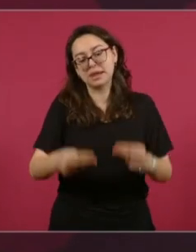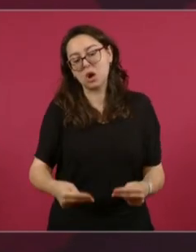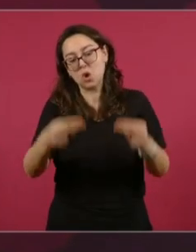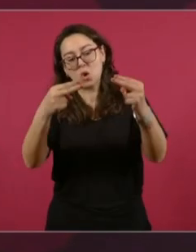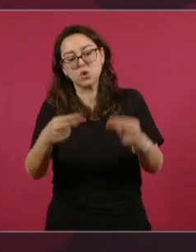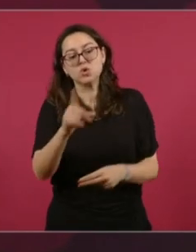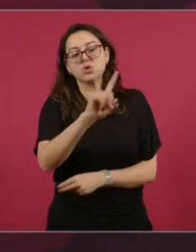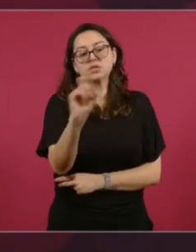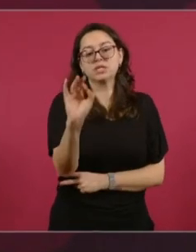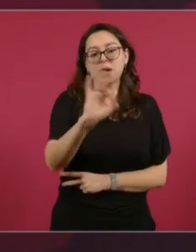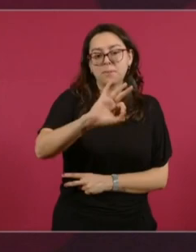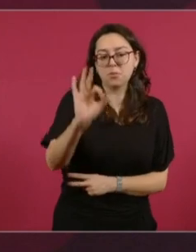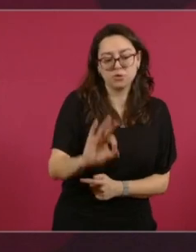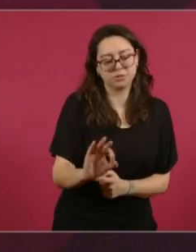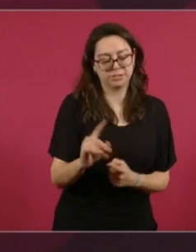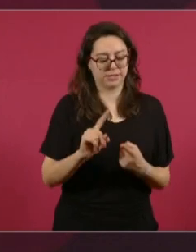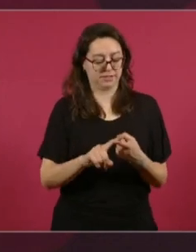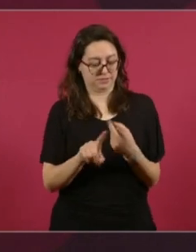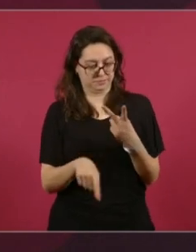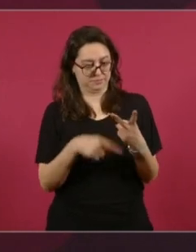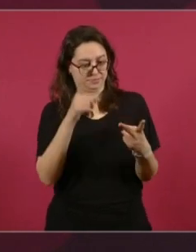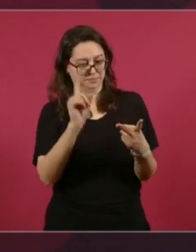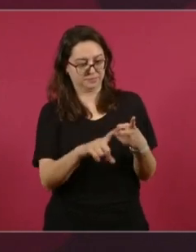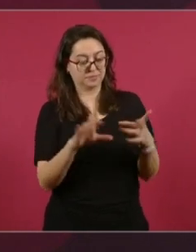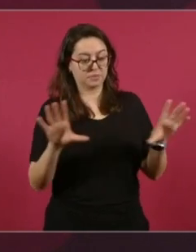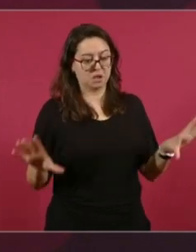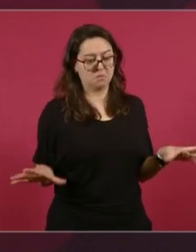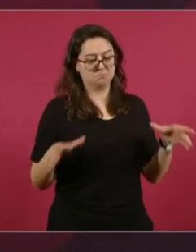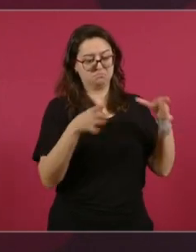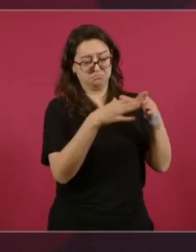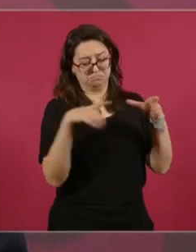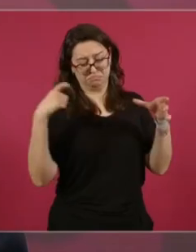Si llovía fuerte arriba, goteaba abajo.